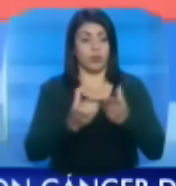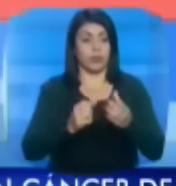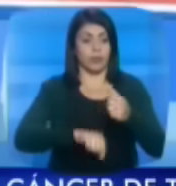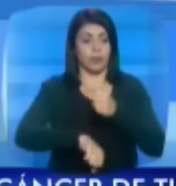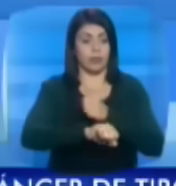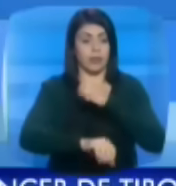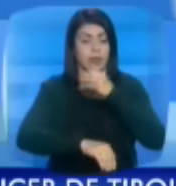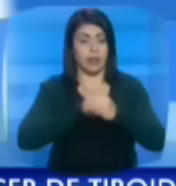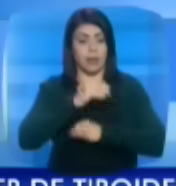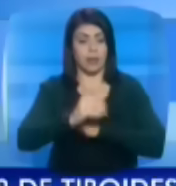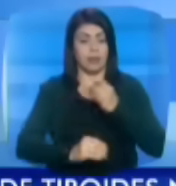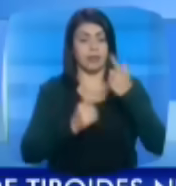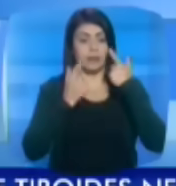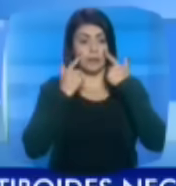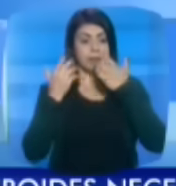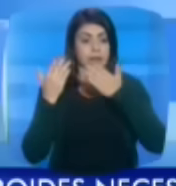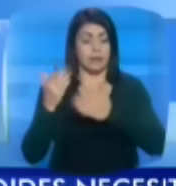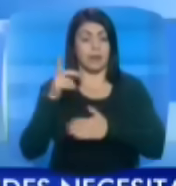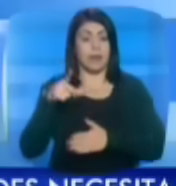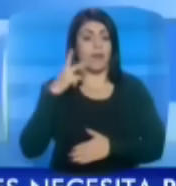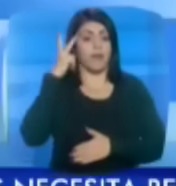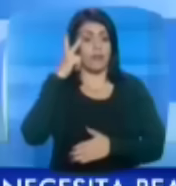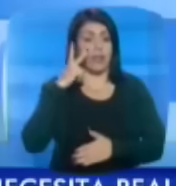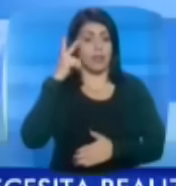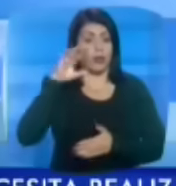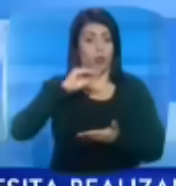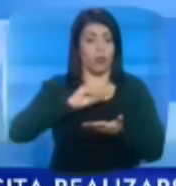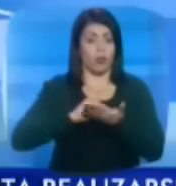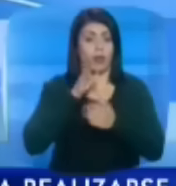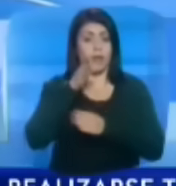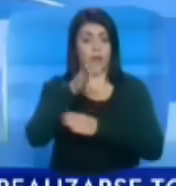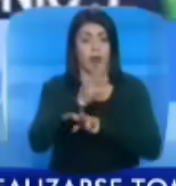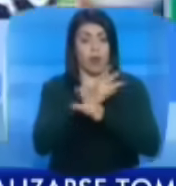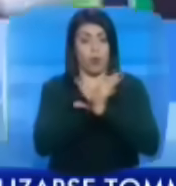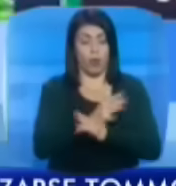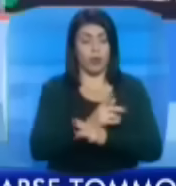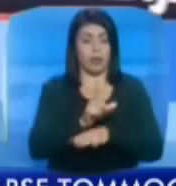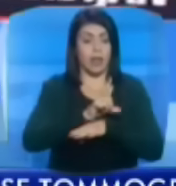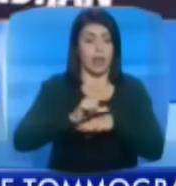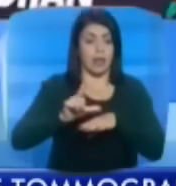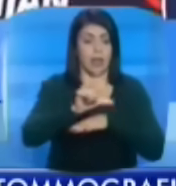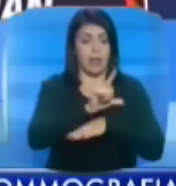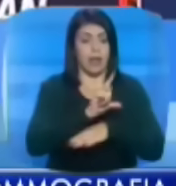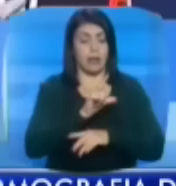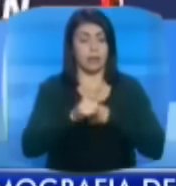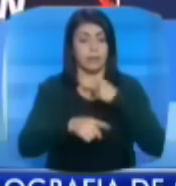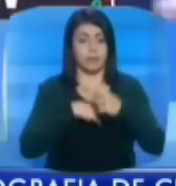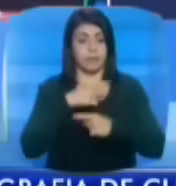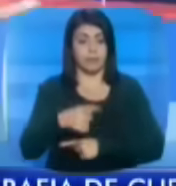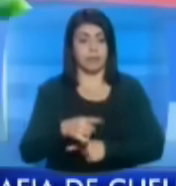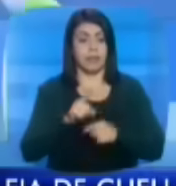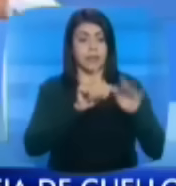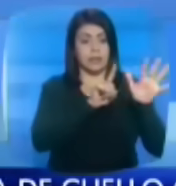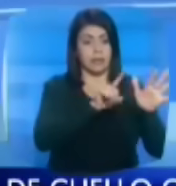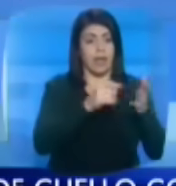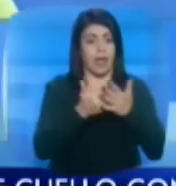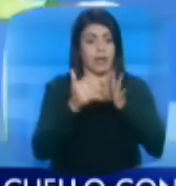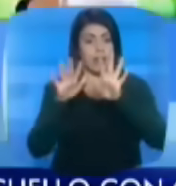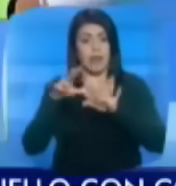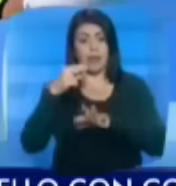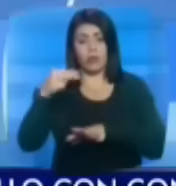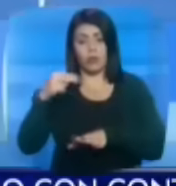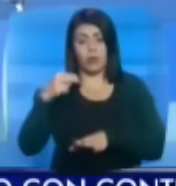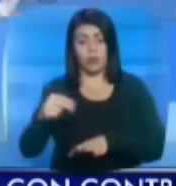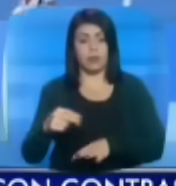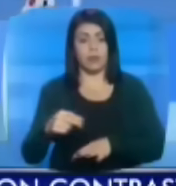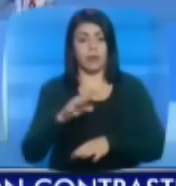Futsal realizado en Uzbekistán. La Vinotinto regresa al ruedo en la Liga Conmebol Evolución del 6 al 10 de noviembre